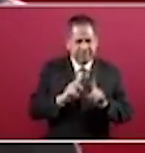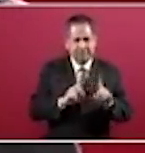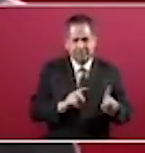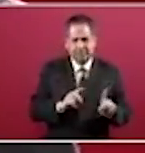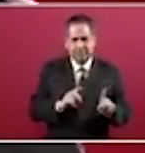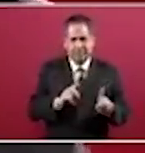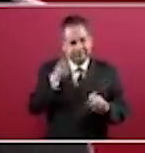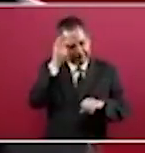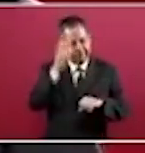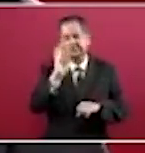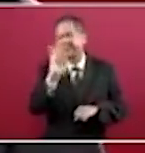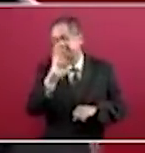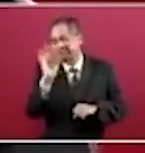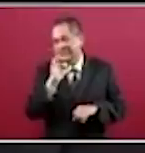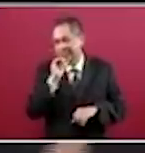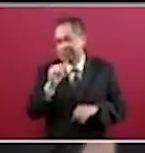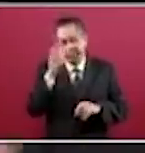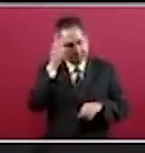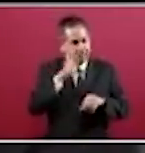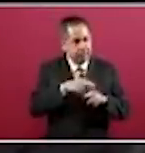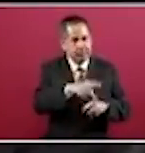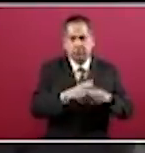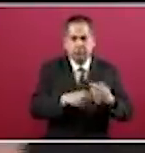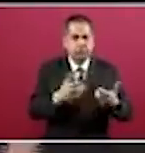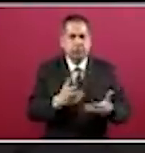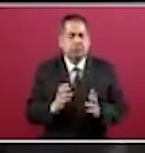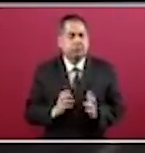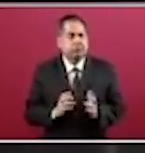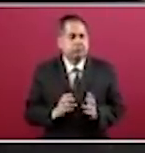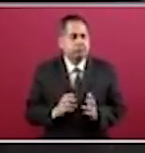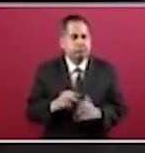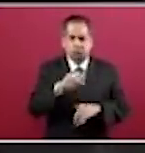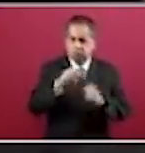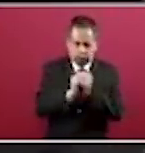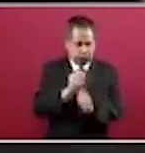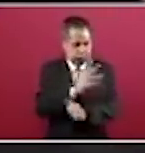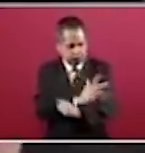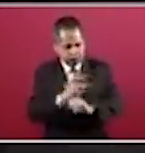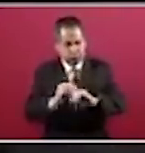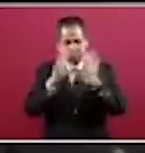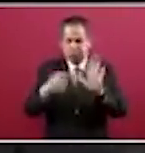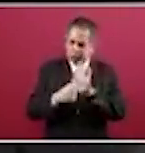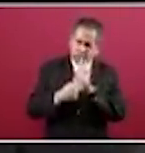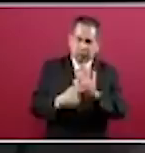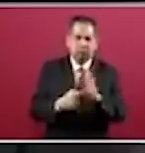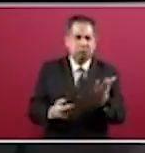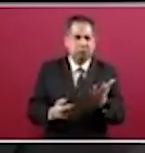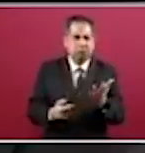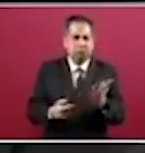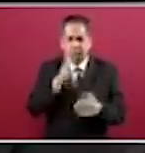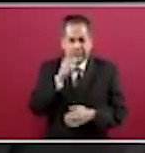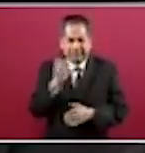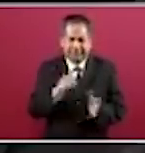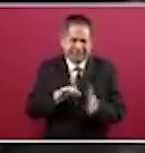la directora del CONACYT va a actuar, y aquí con transparencia esas cosas no se pueden